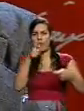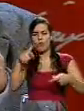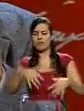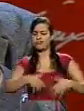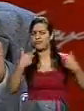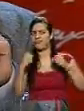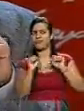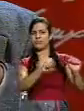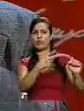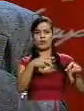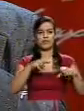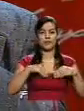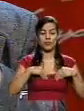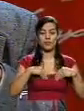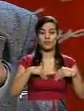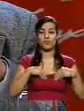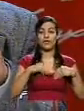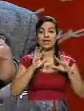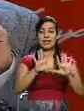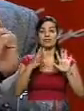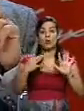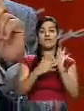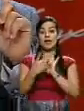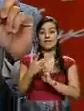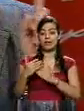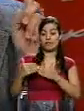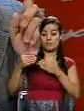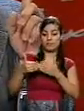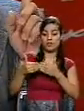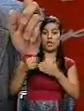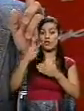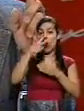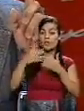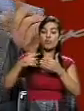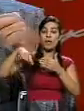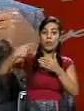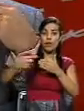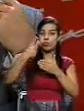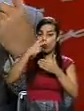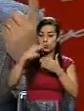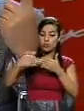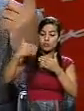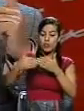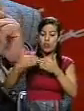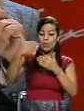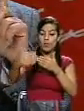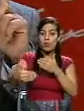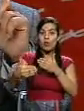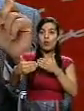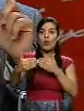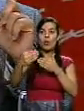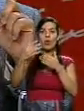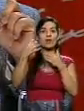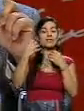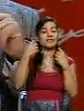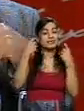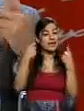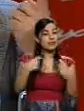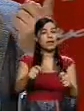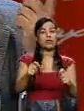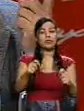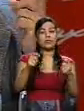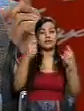estuvo precedido, que normalmente no se conoce, estuvo precedido por lo menos durante 2 años de intentos de ruptura que